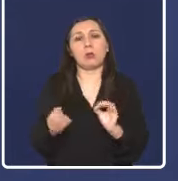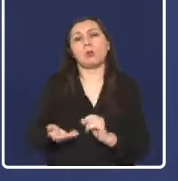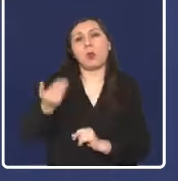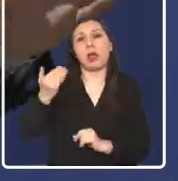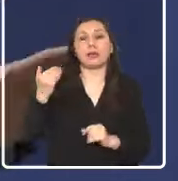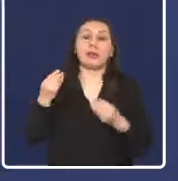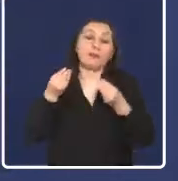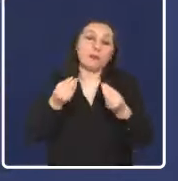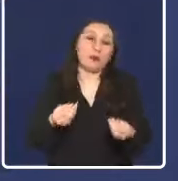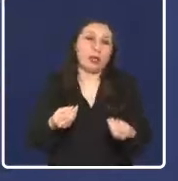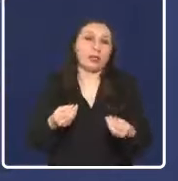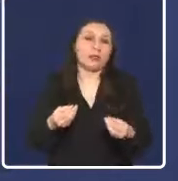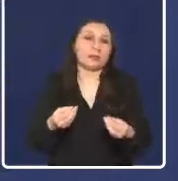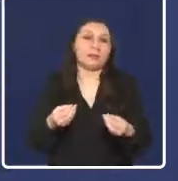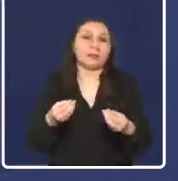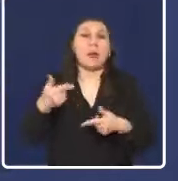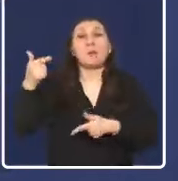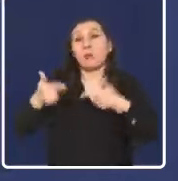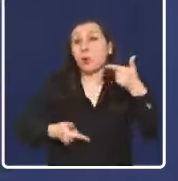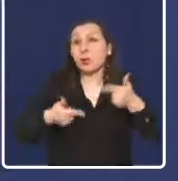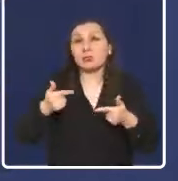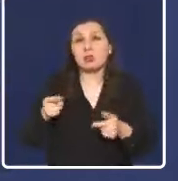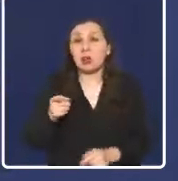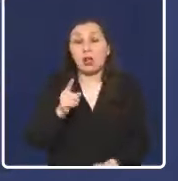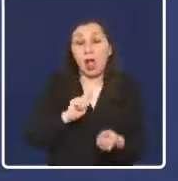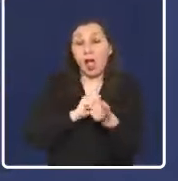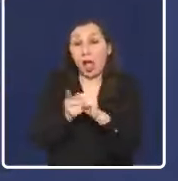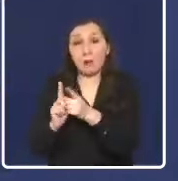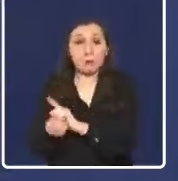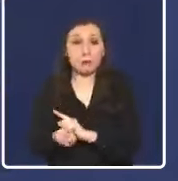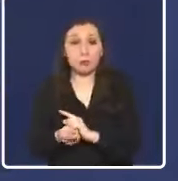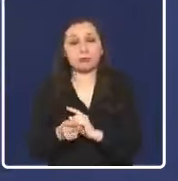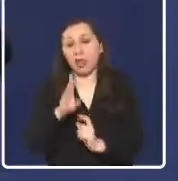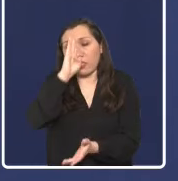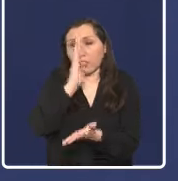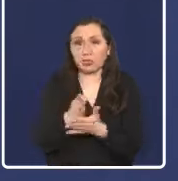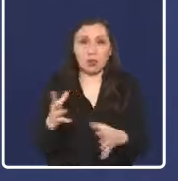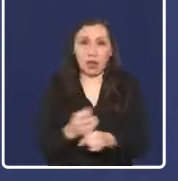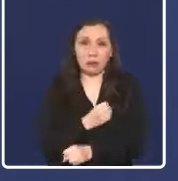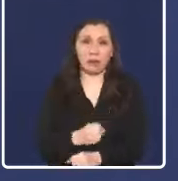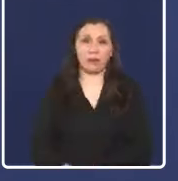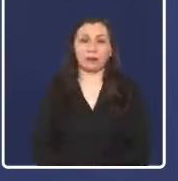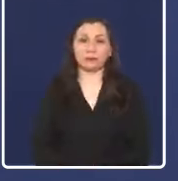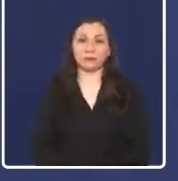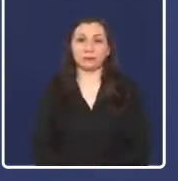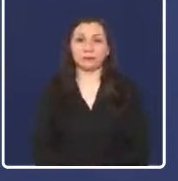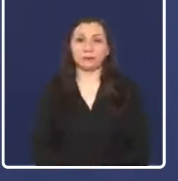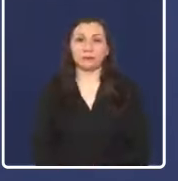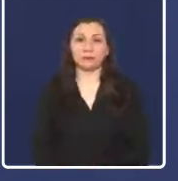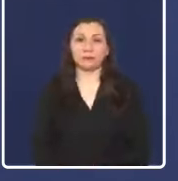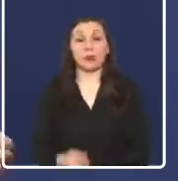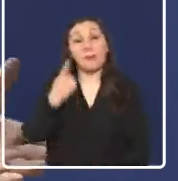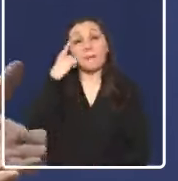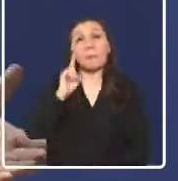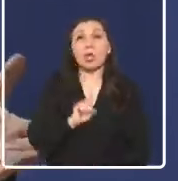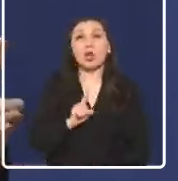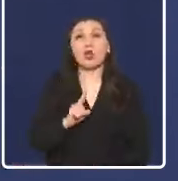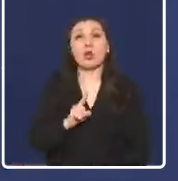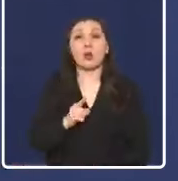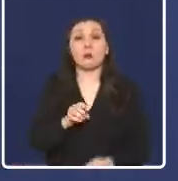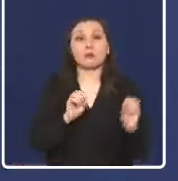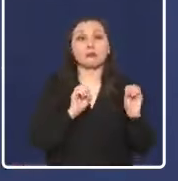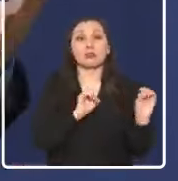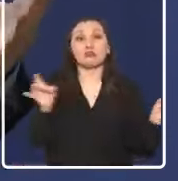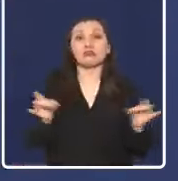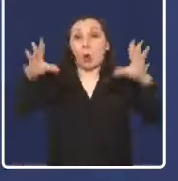momento, bueno, en fin, cuando hay en política estos cambios y hay que tomar decisiones rápido. Pero no es improvisado, el